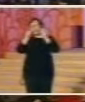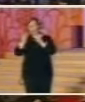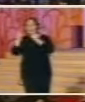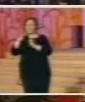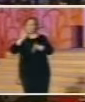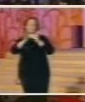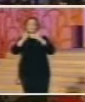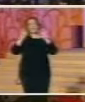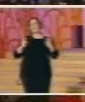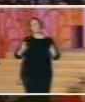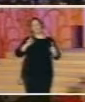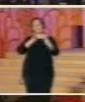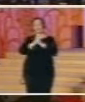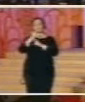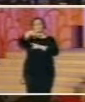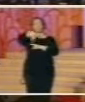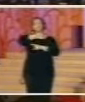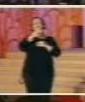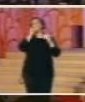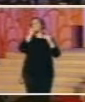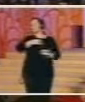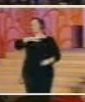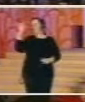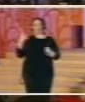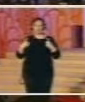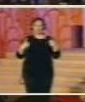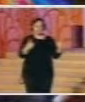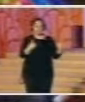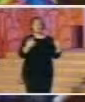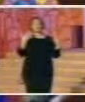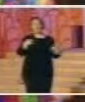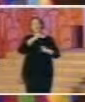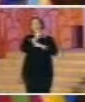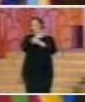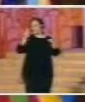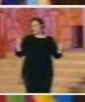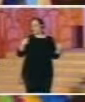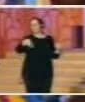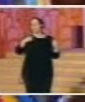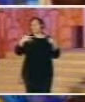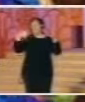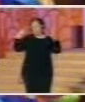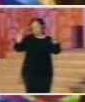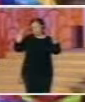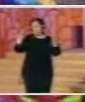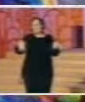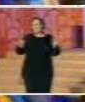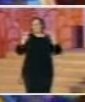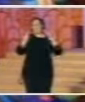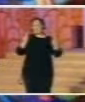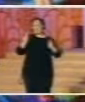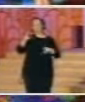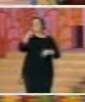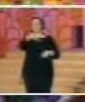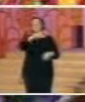antiestrés, que yo creo que a muchos de nosotros nos viene genial. Así que se los recomendamos, ¿eh? Esperemos que